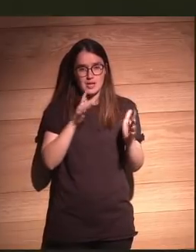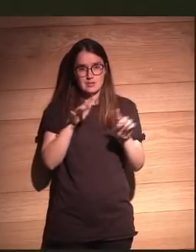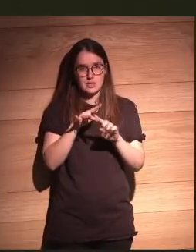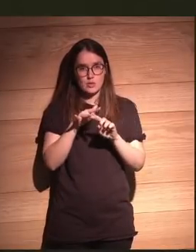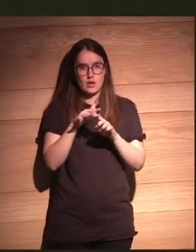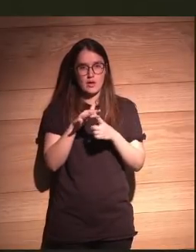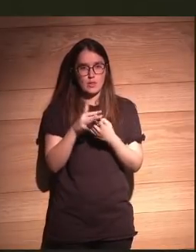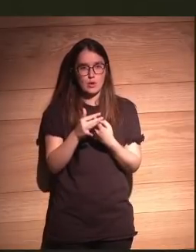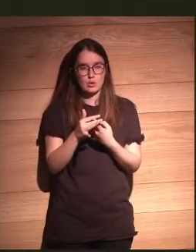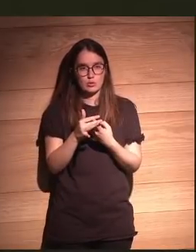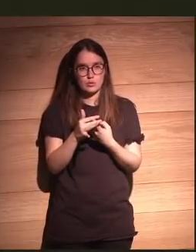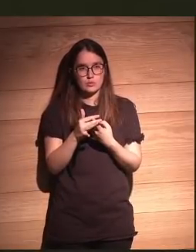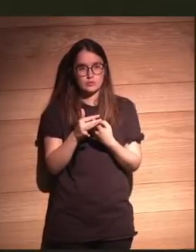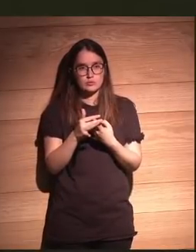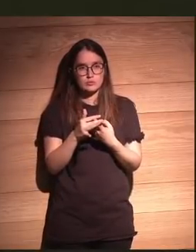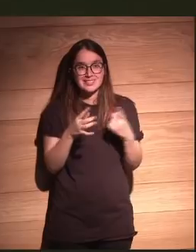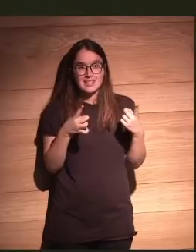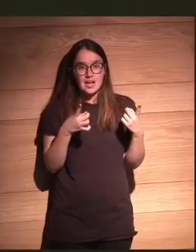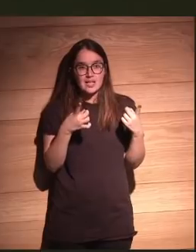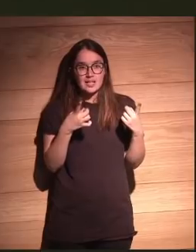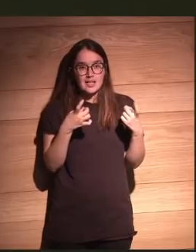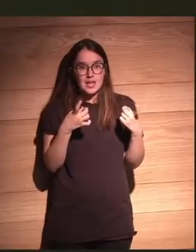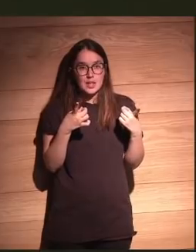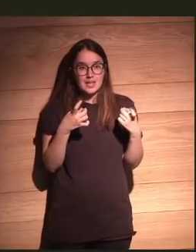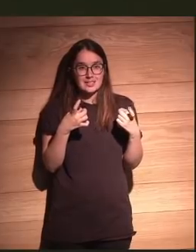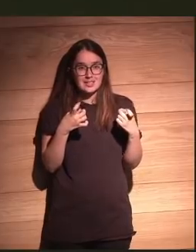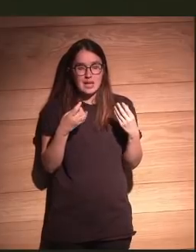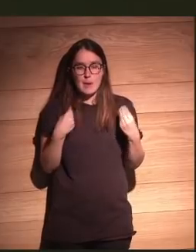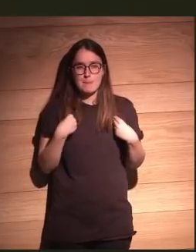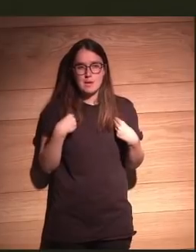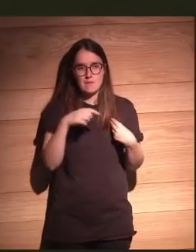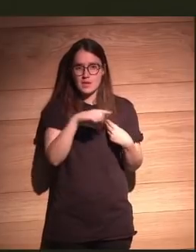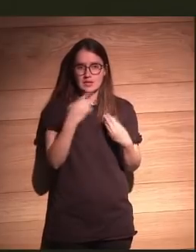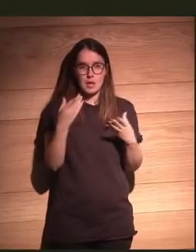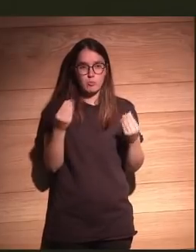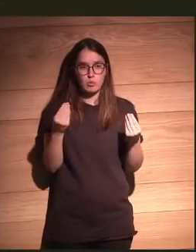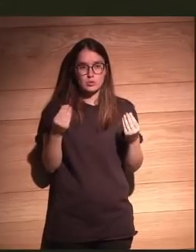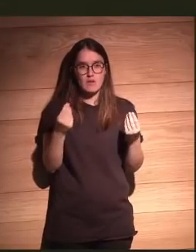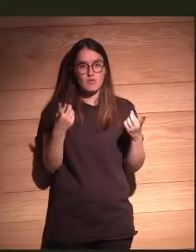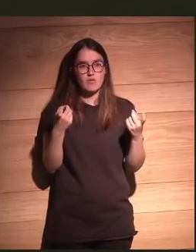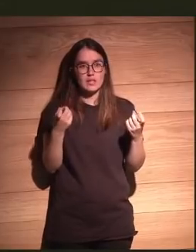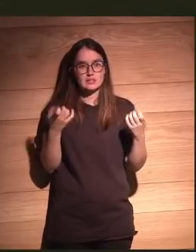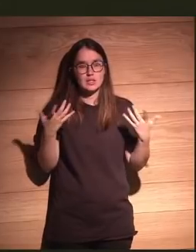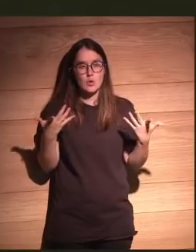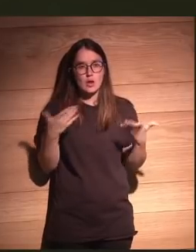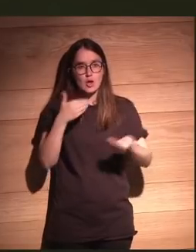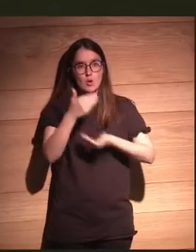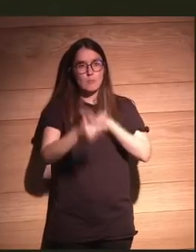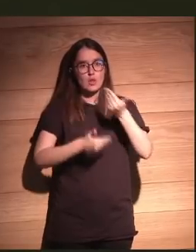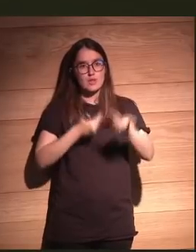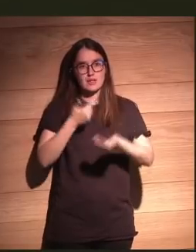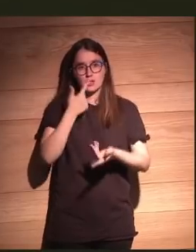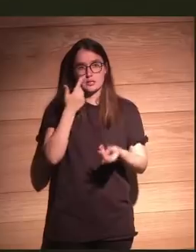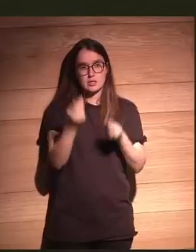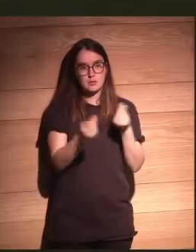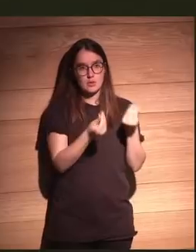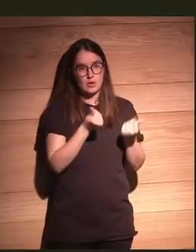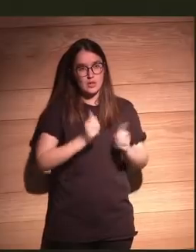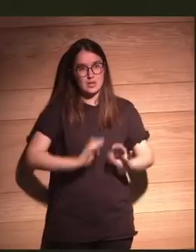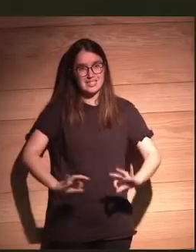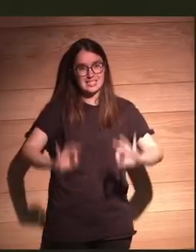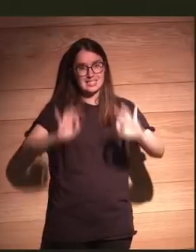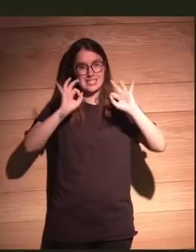que hacía falta mucha vivienda, lo que les faltaba eran procesos de especulación específicos